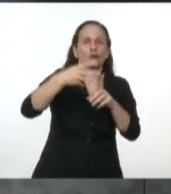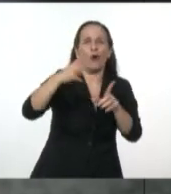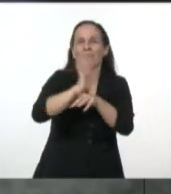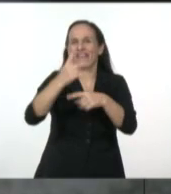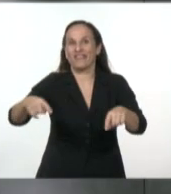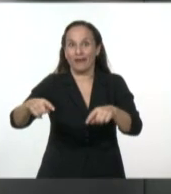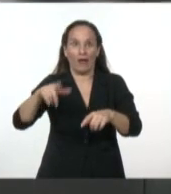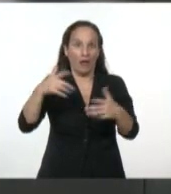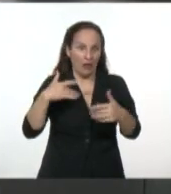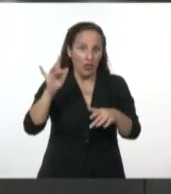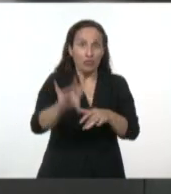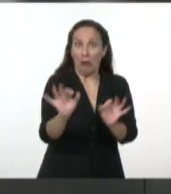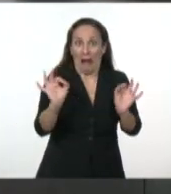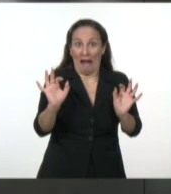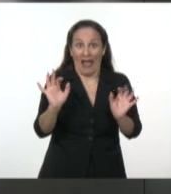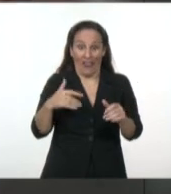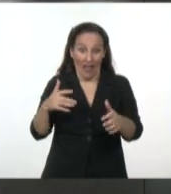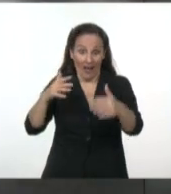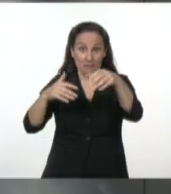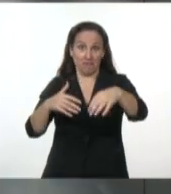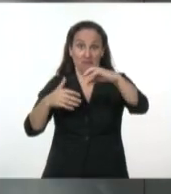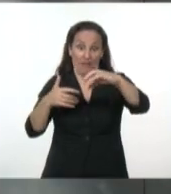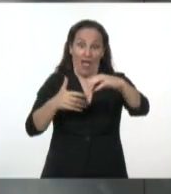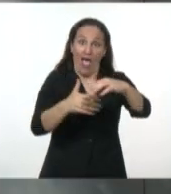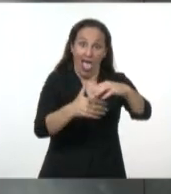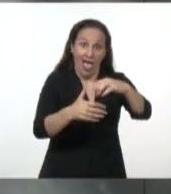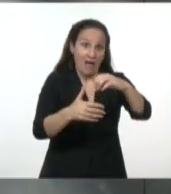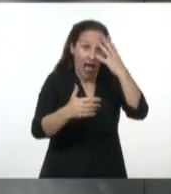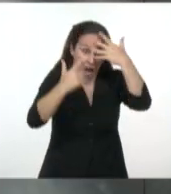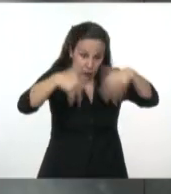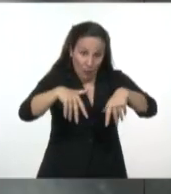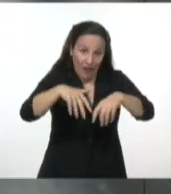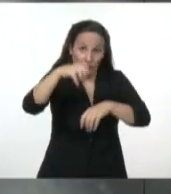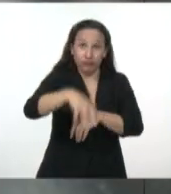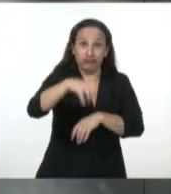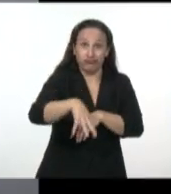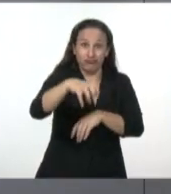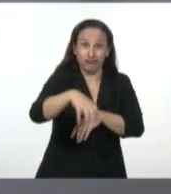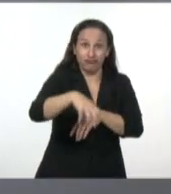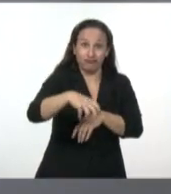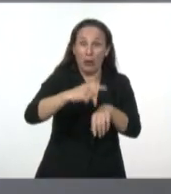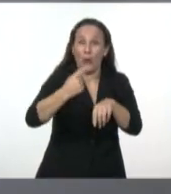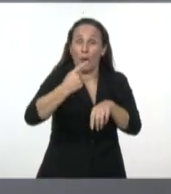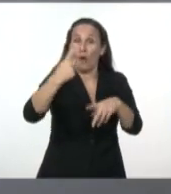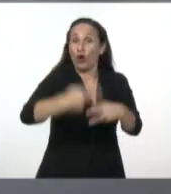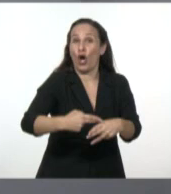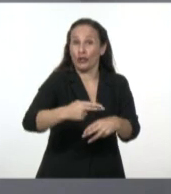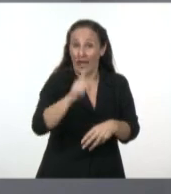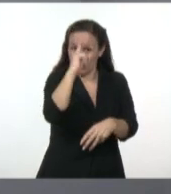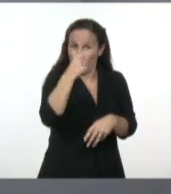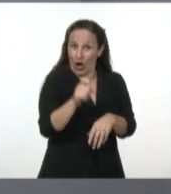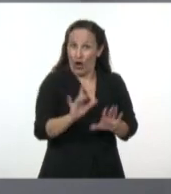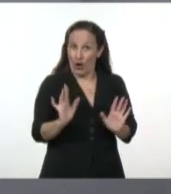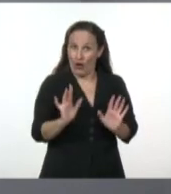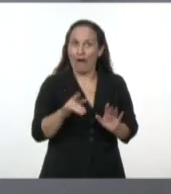caso tiene un sensor, que la persona se acerca a ese sensor sin tocar nada, sale agua durante unos pocos segundos y corta automáticamente. De